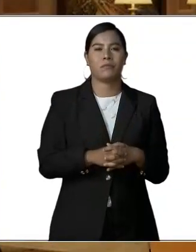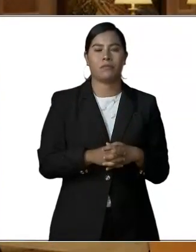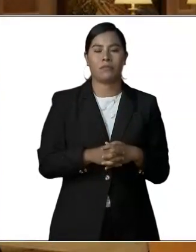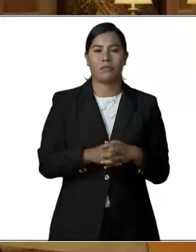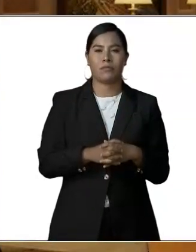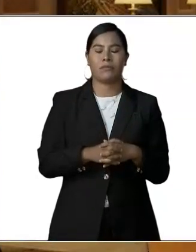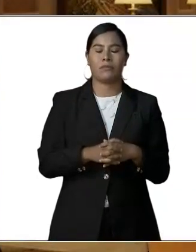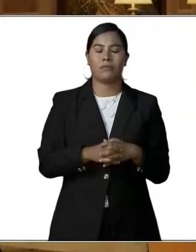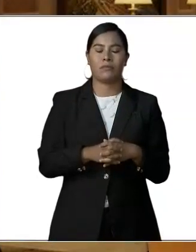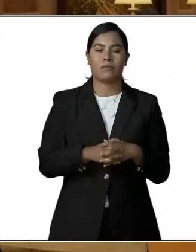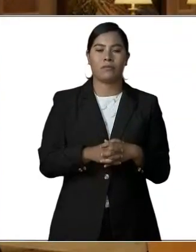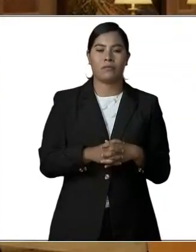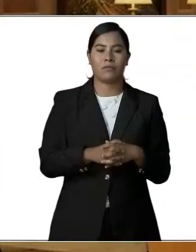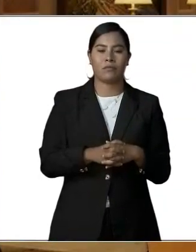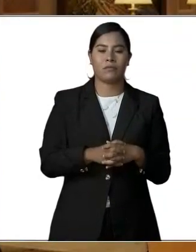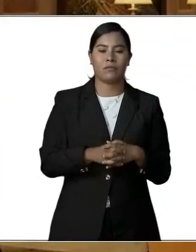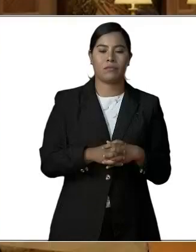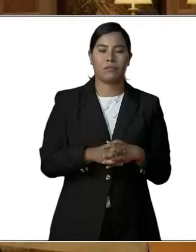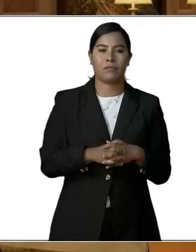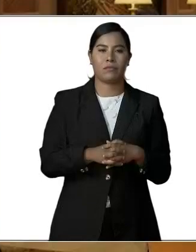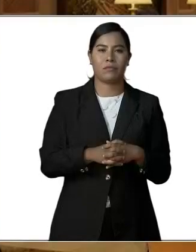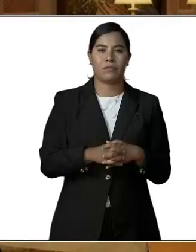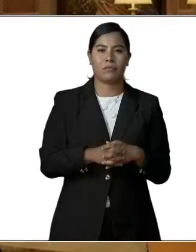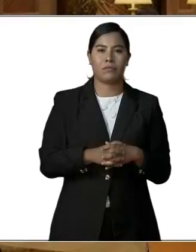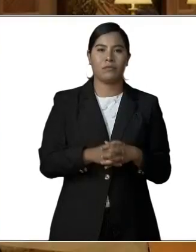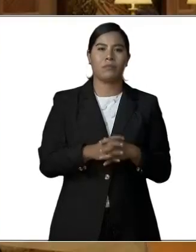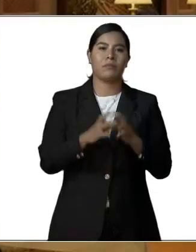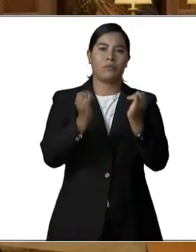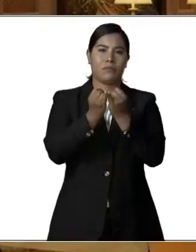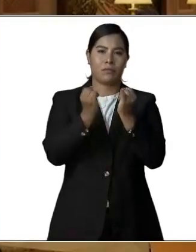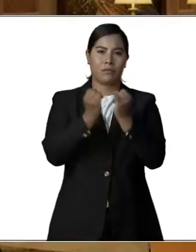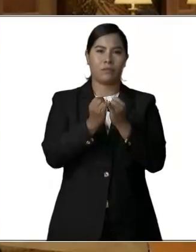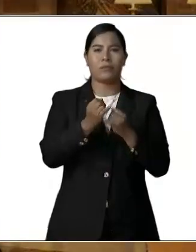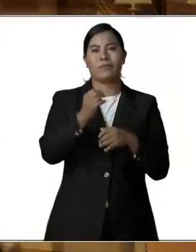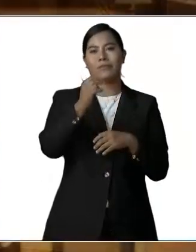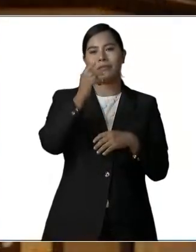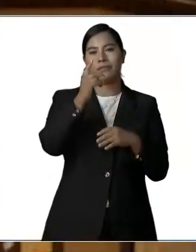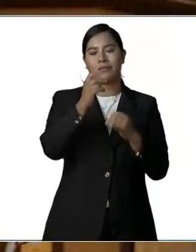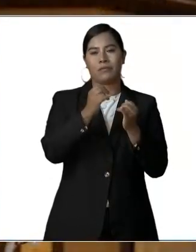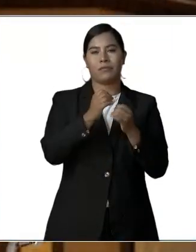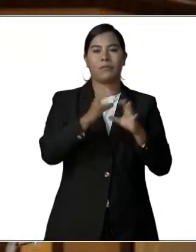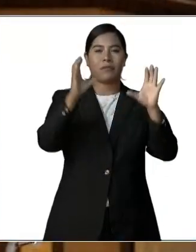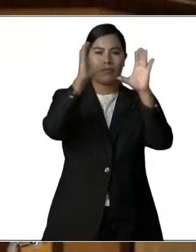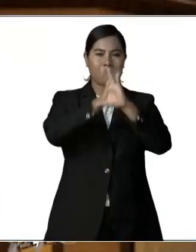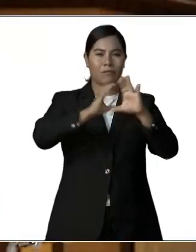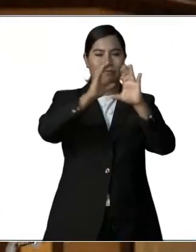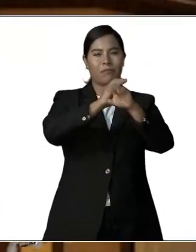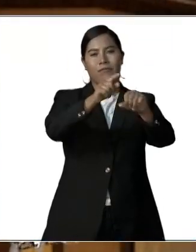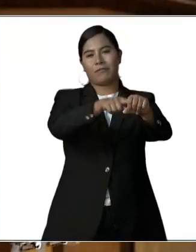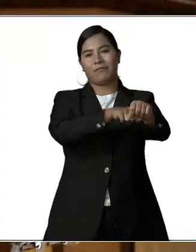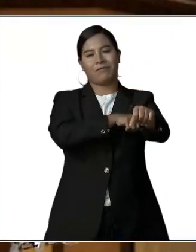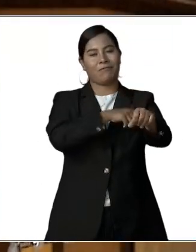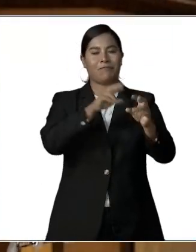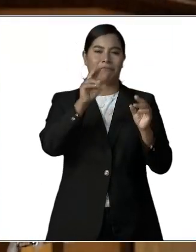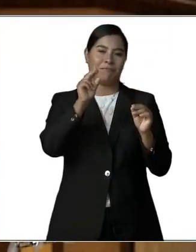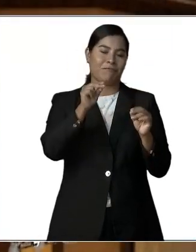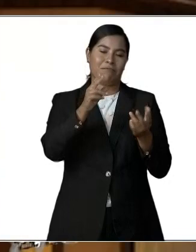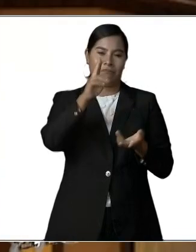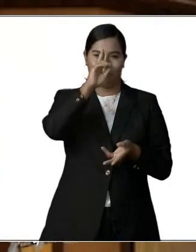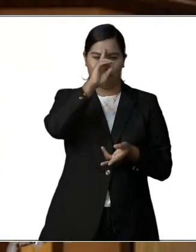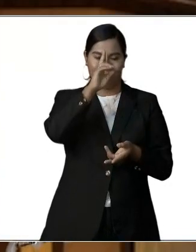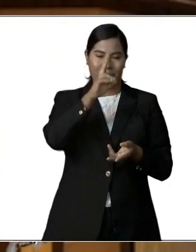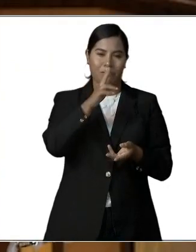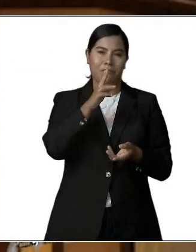4 y medio, no, a sí. lo más. 4 y medio, sí. Popurrís tampoco se aceptan, para que todos estén más o menos en las